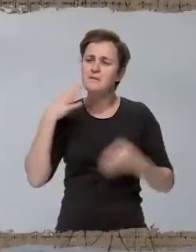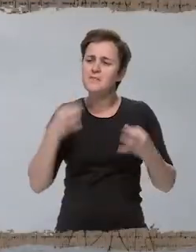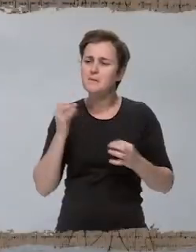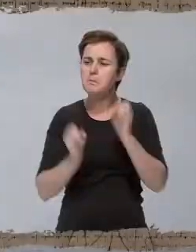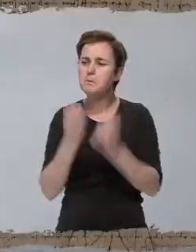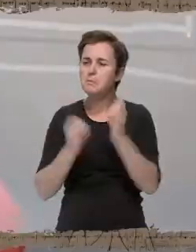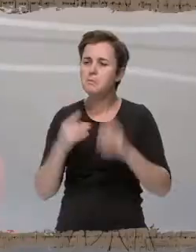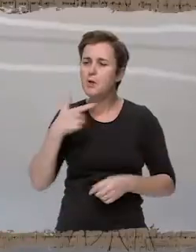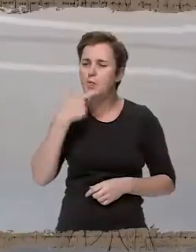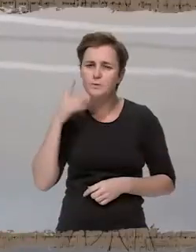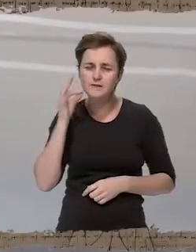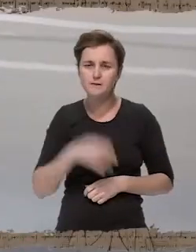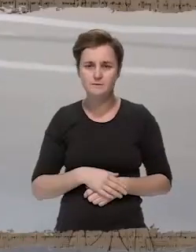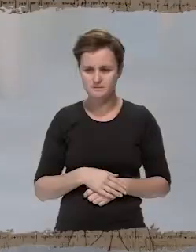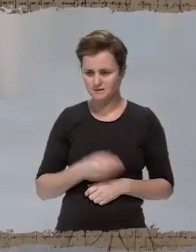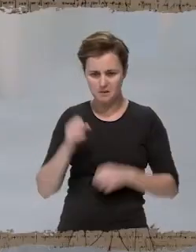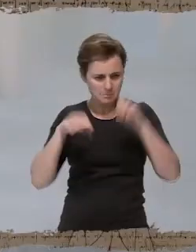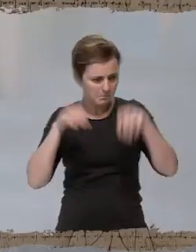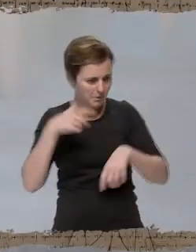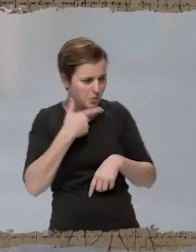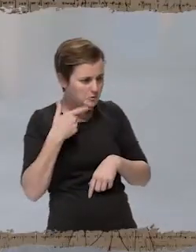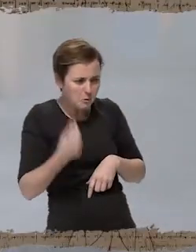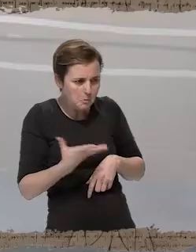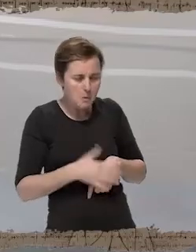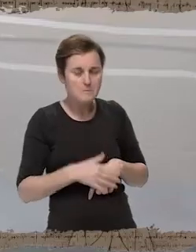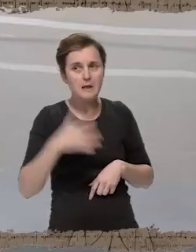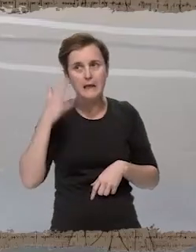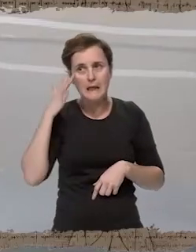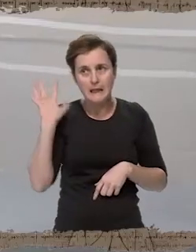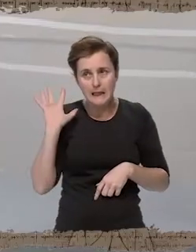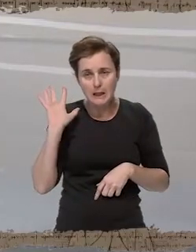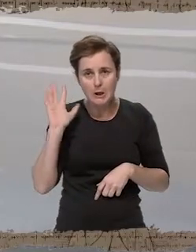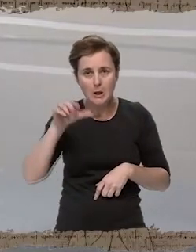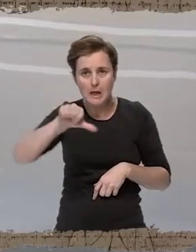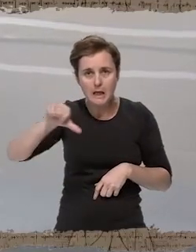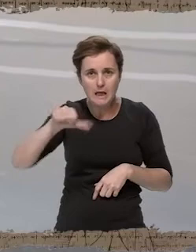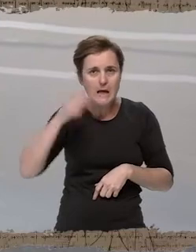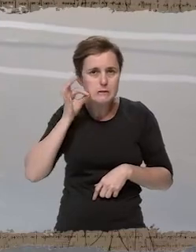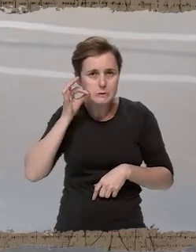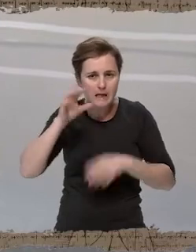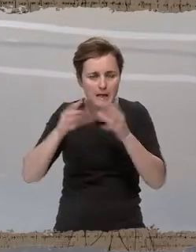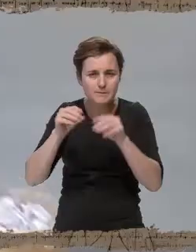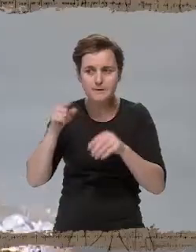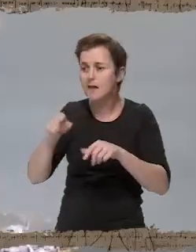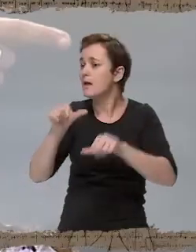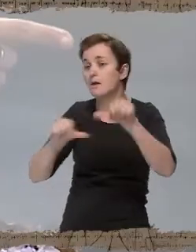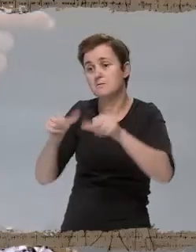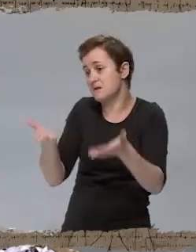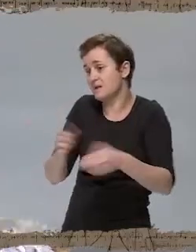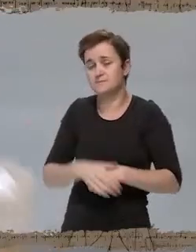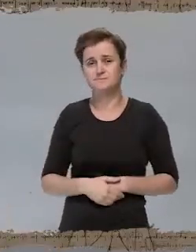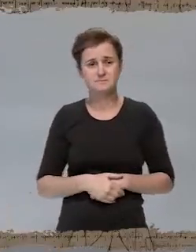Deberíamos hacer pochoclos dulces alguna vez. ¿Cómo se hacen? Creo que con azúcar derretida, ¿no? Química